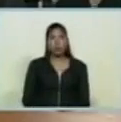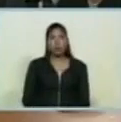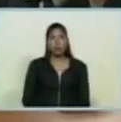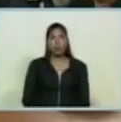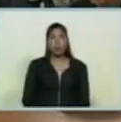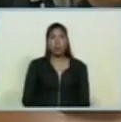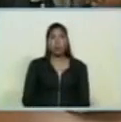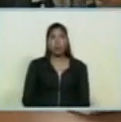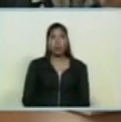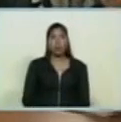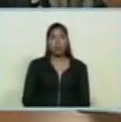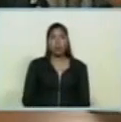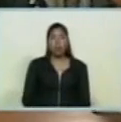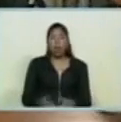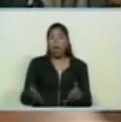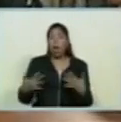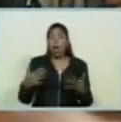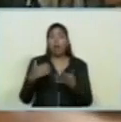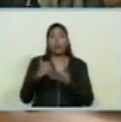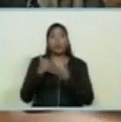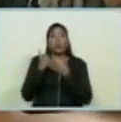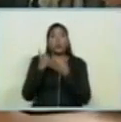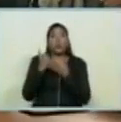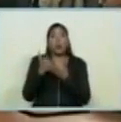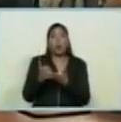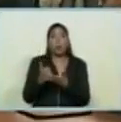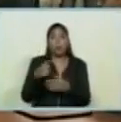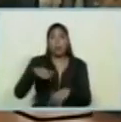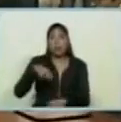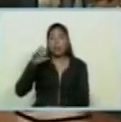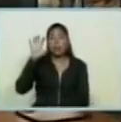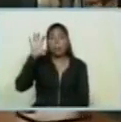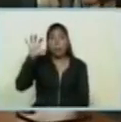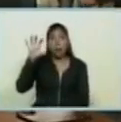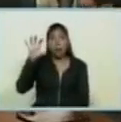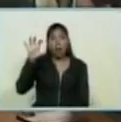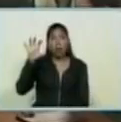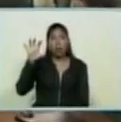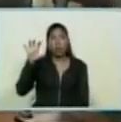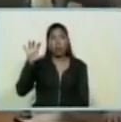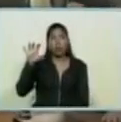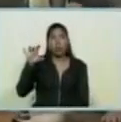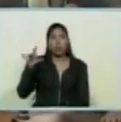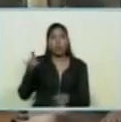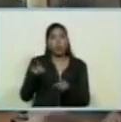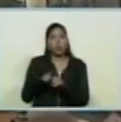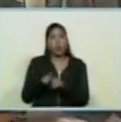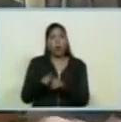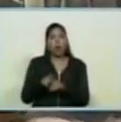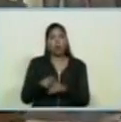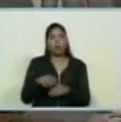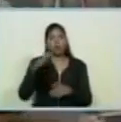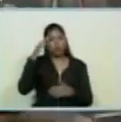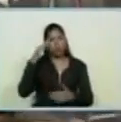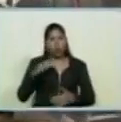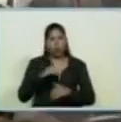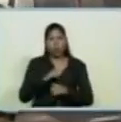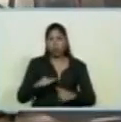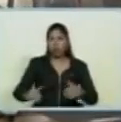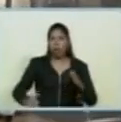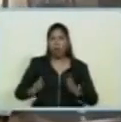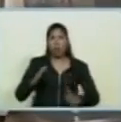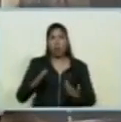Enviad en mi socorro y en socorro de mi patria vuestros soldados para que me defiendan de los